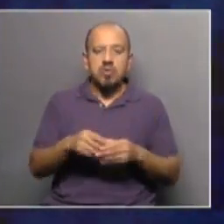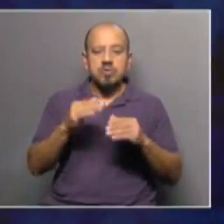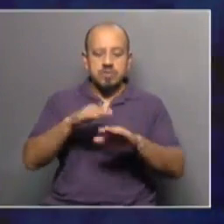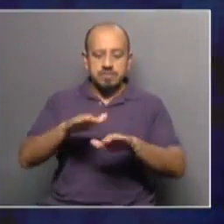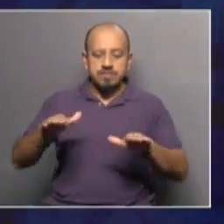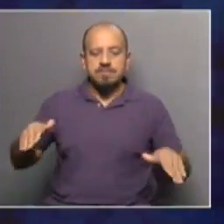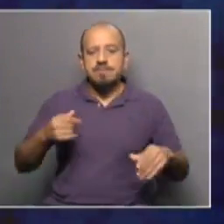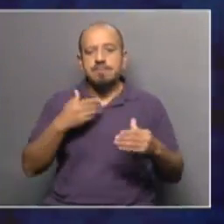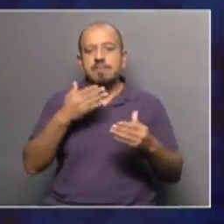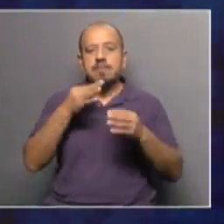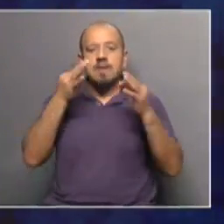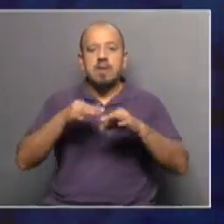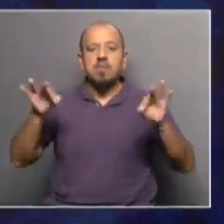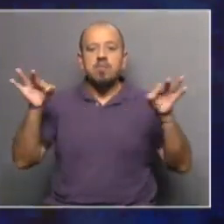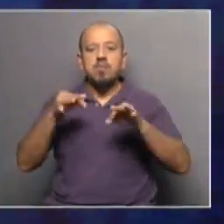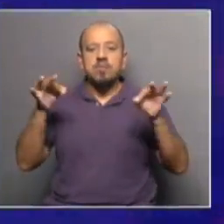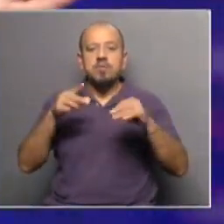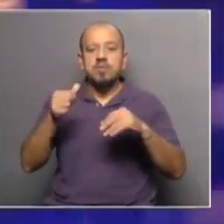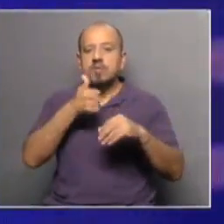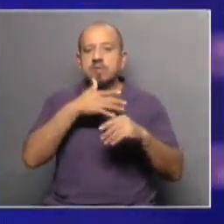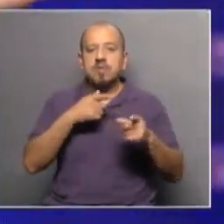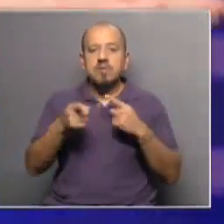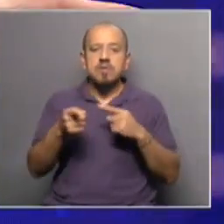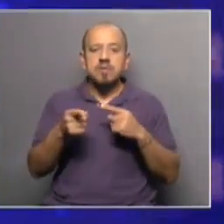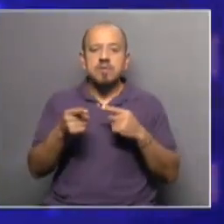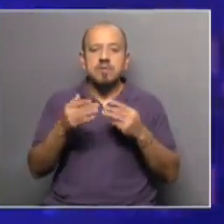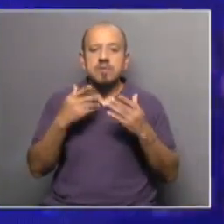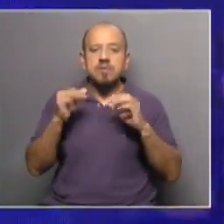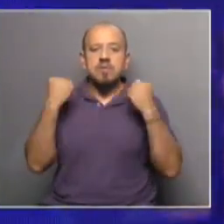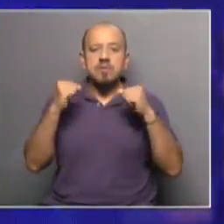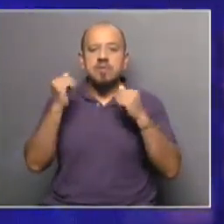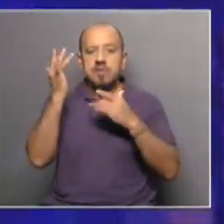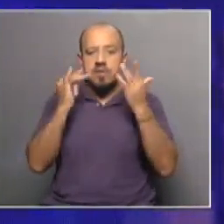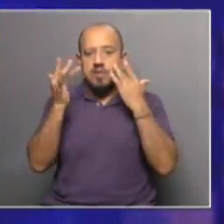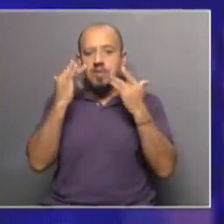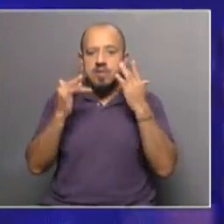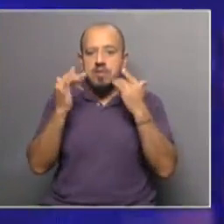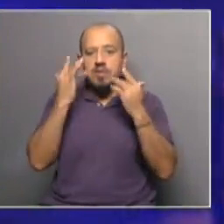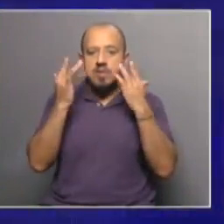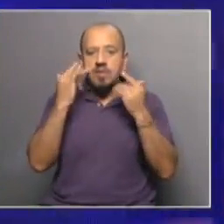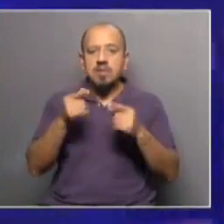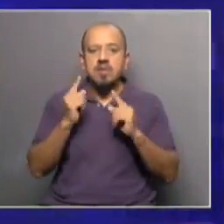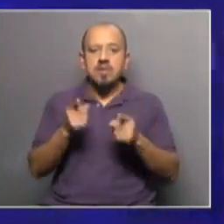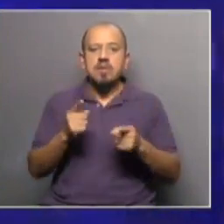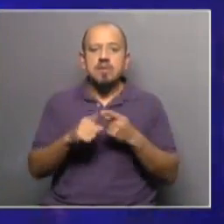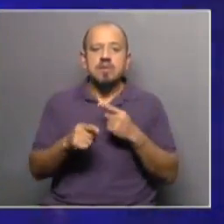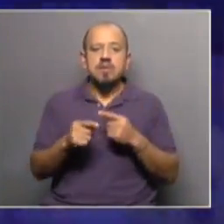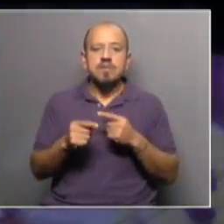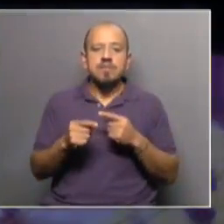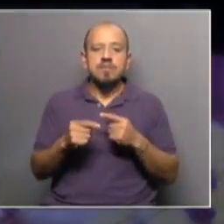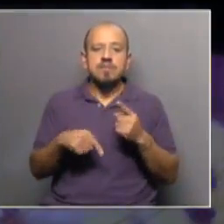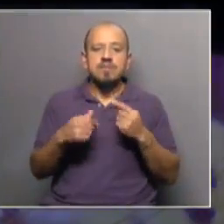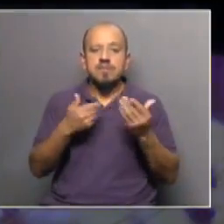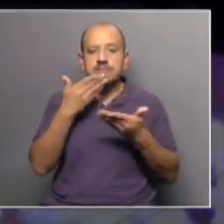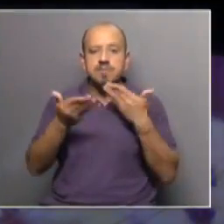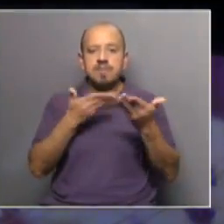que han dejado una gran huella en esta historia. Bueno, hablando, ¿no? Esto es deporte, pero el arte también. No, cosas importantes. Canciones